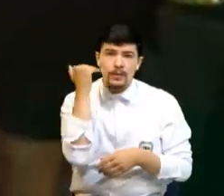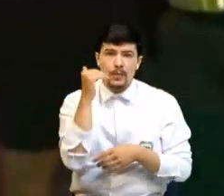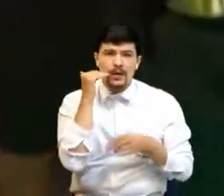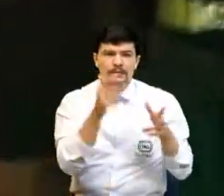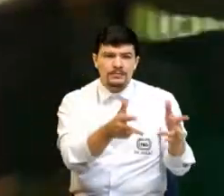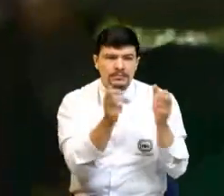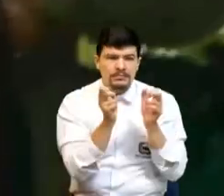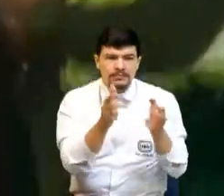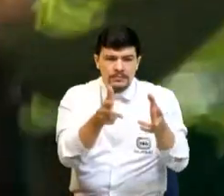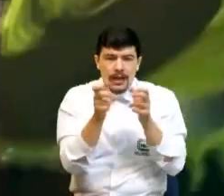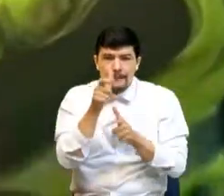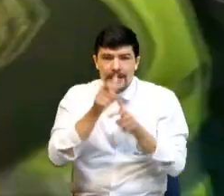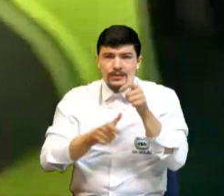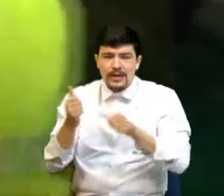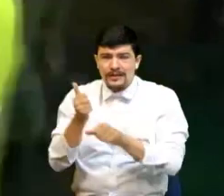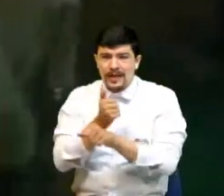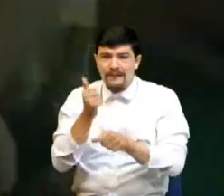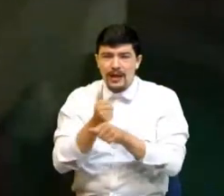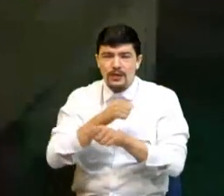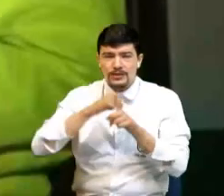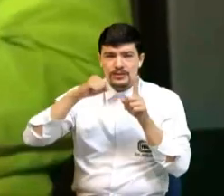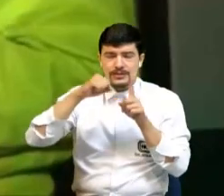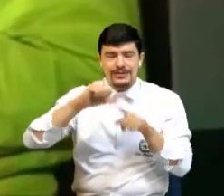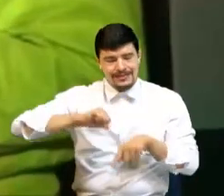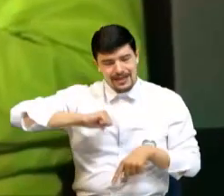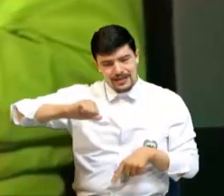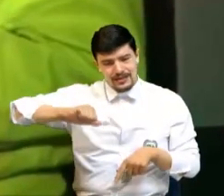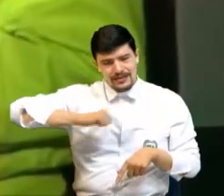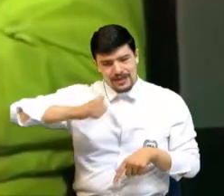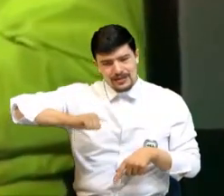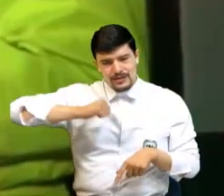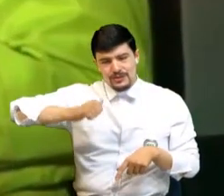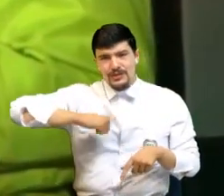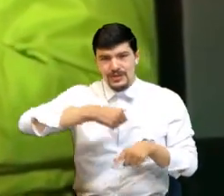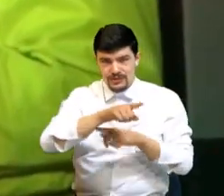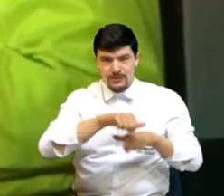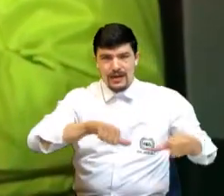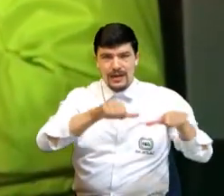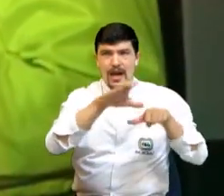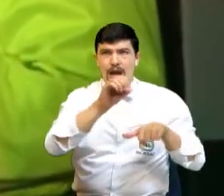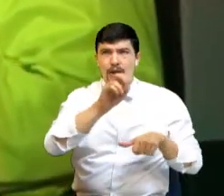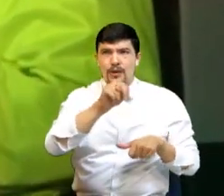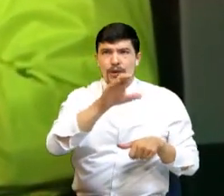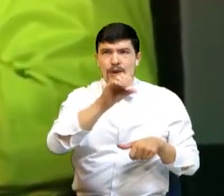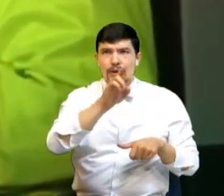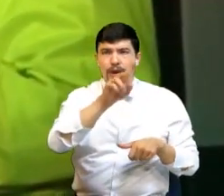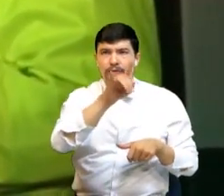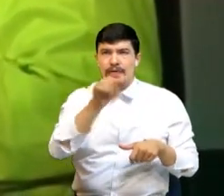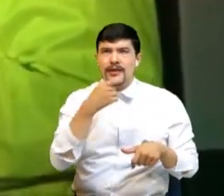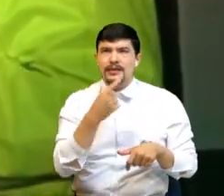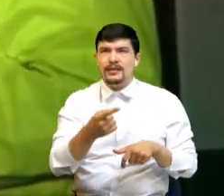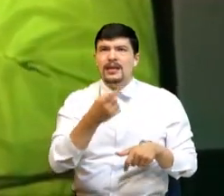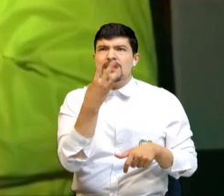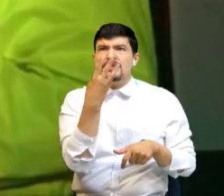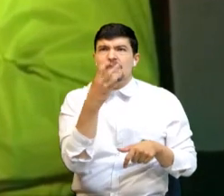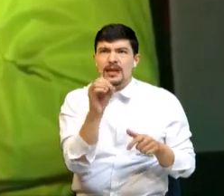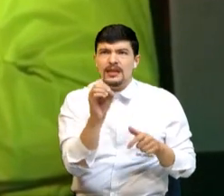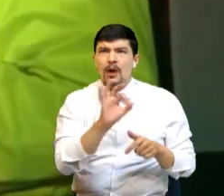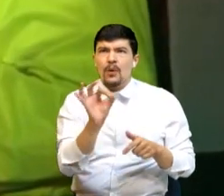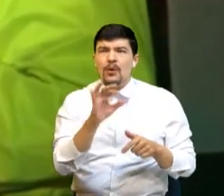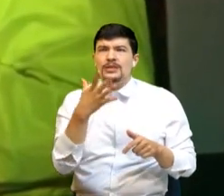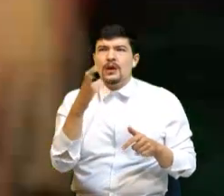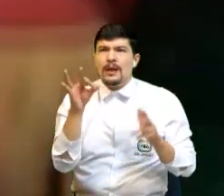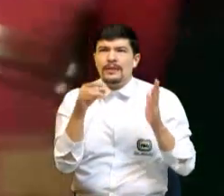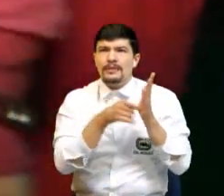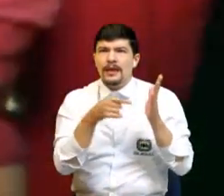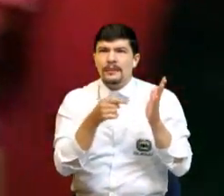a trabajadoras sexuales del sector de la concordia a quienes exigían entre 30 y 50 mil pesos semanales para